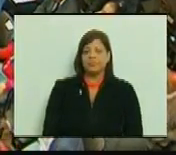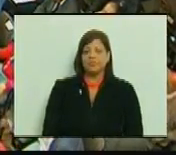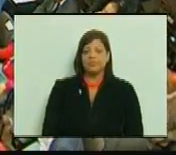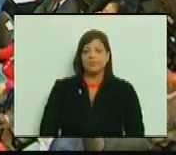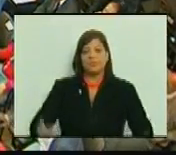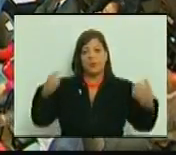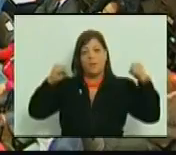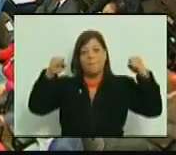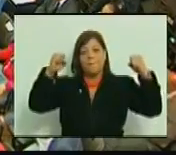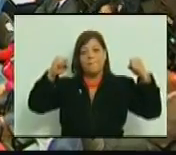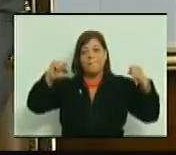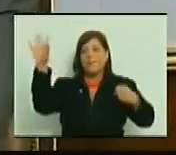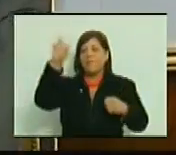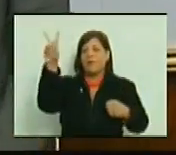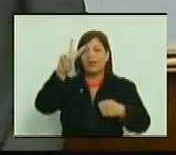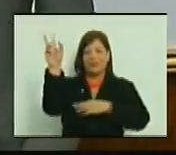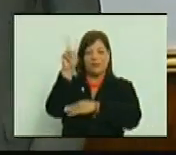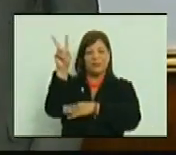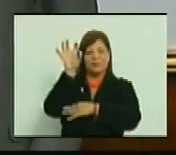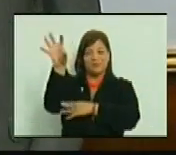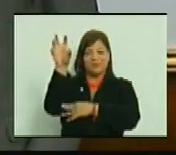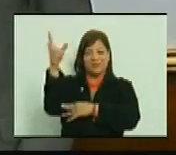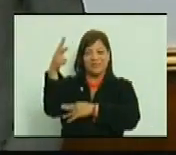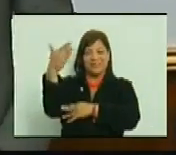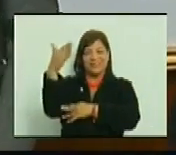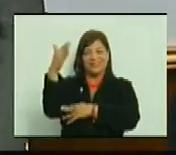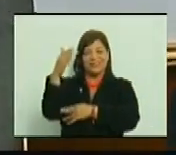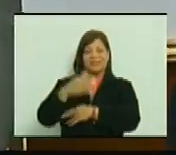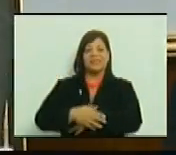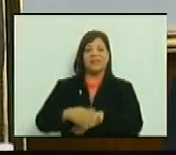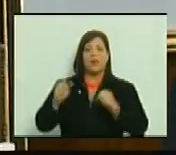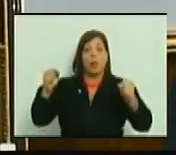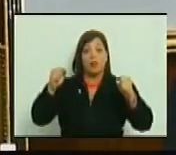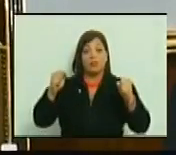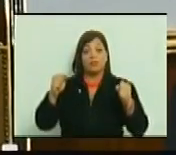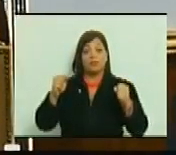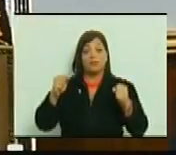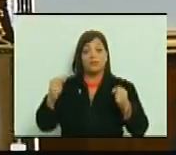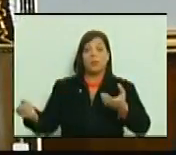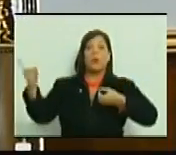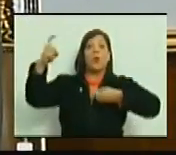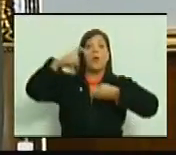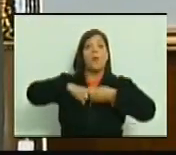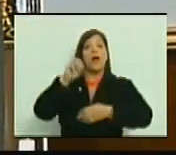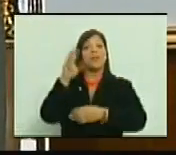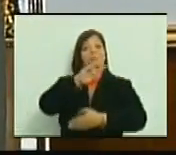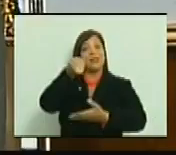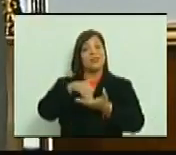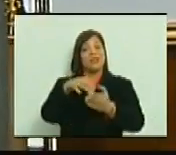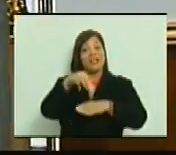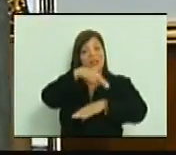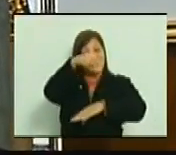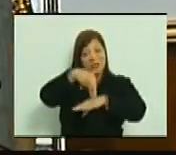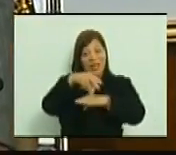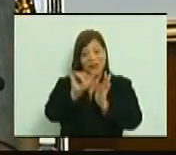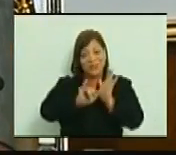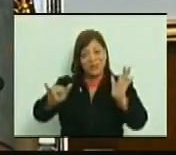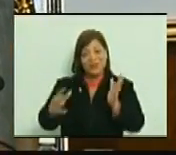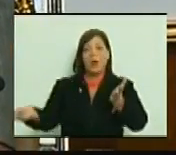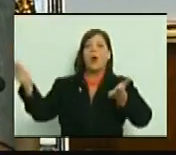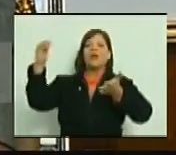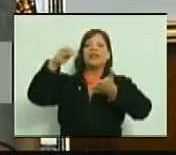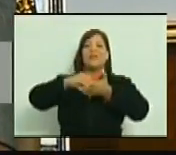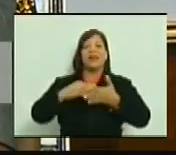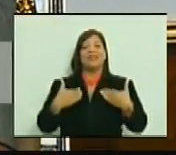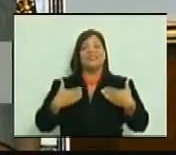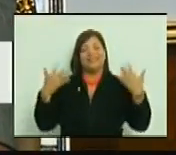¡Viva la patria! Bueno, compatriota, me reincorporo a la Asamblea Nacional Constituyente.